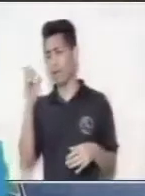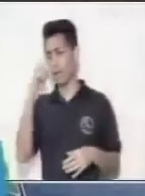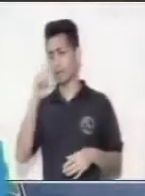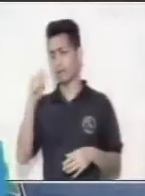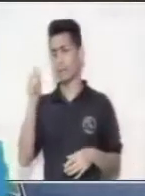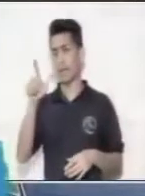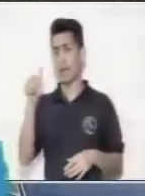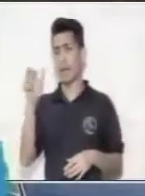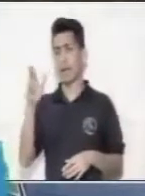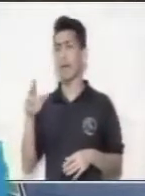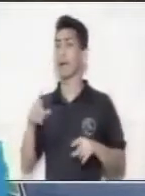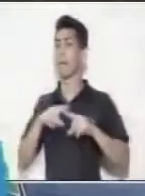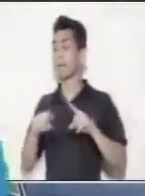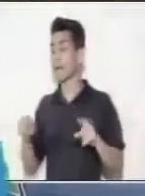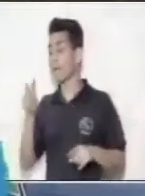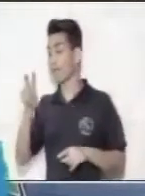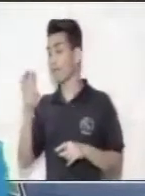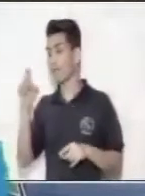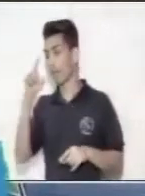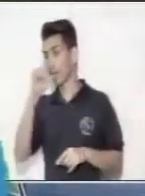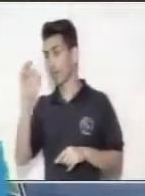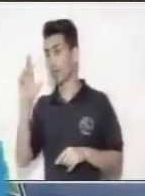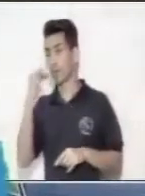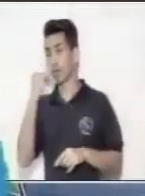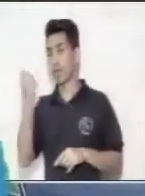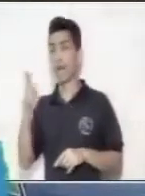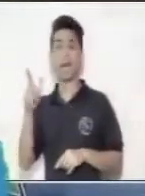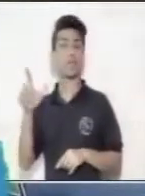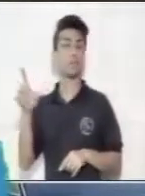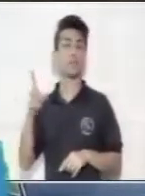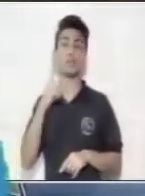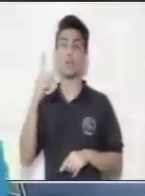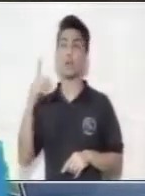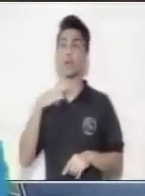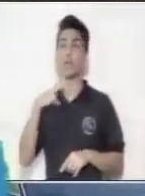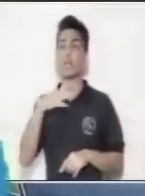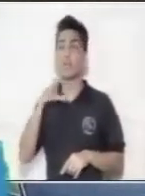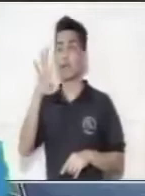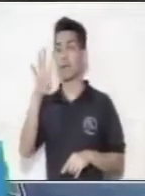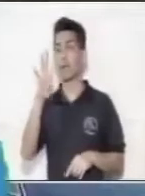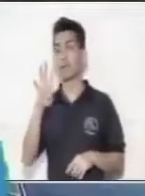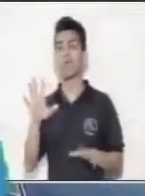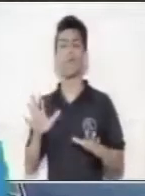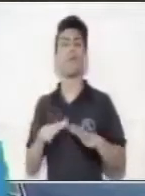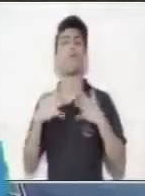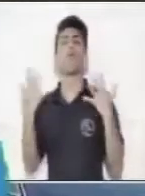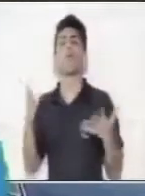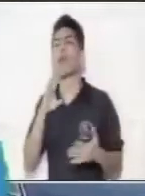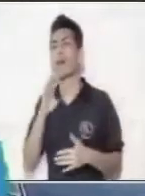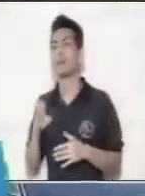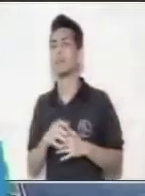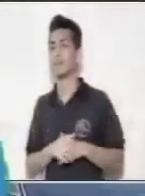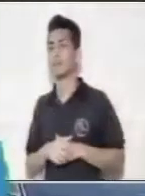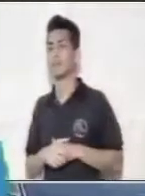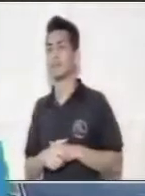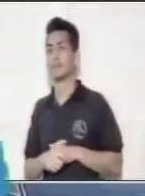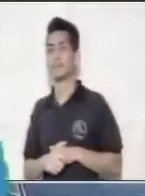Pero magnitudes vectoriales solamente existen 4. ¿Cuáles son esas magnitudes